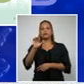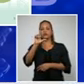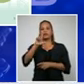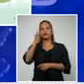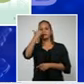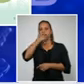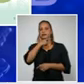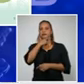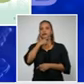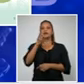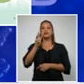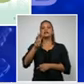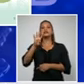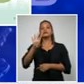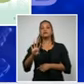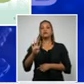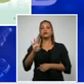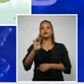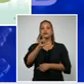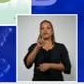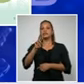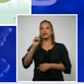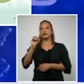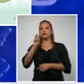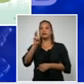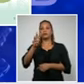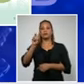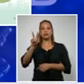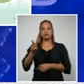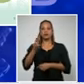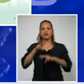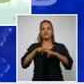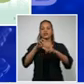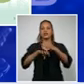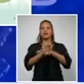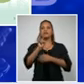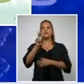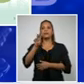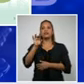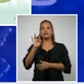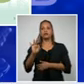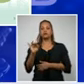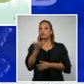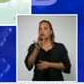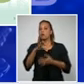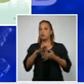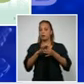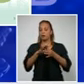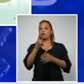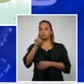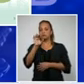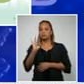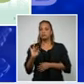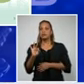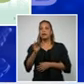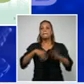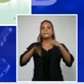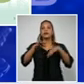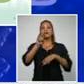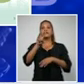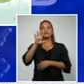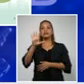34, Cerro 32, Habana del Este 28, igual que Guanabacoa, Playa 25, igual que Plaza